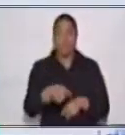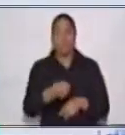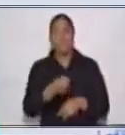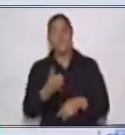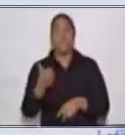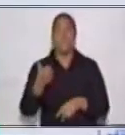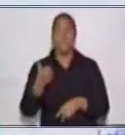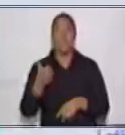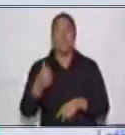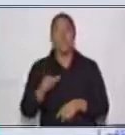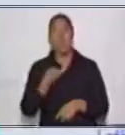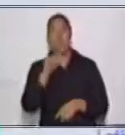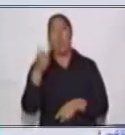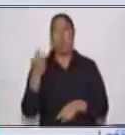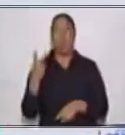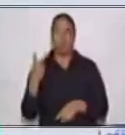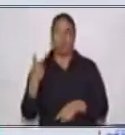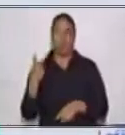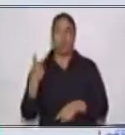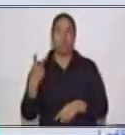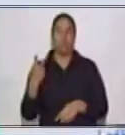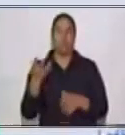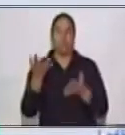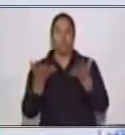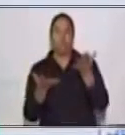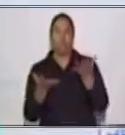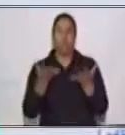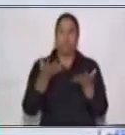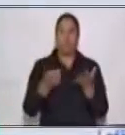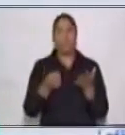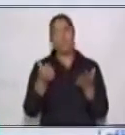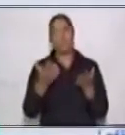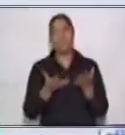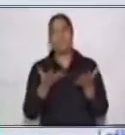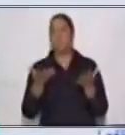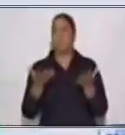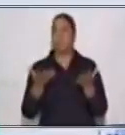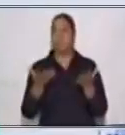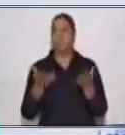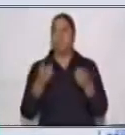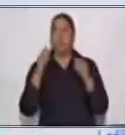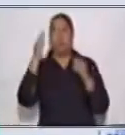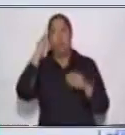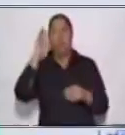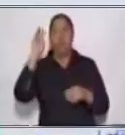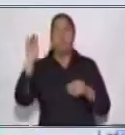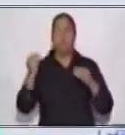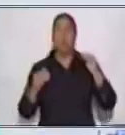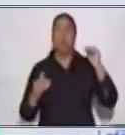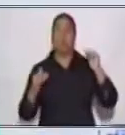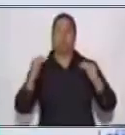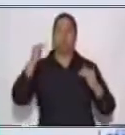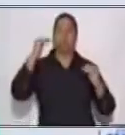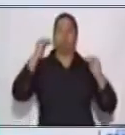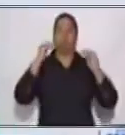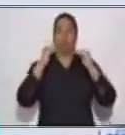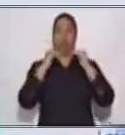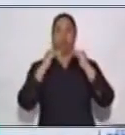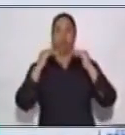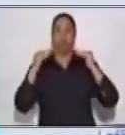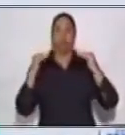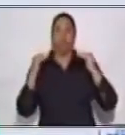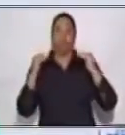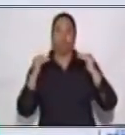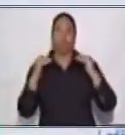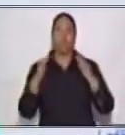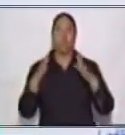los otros dos del otro lado, porque la ecuación tiene que estar equilibrada. Si quito dos de este lado, debo de quitar